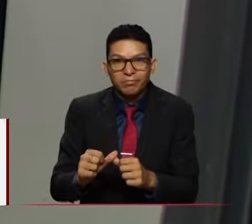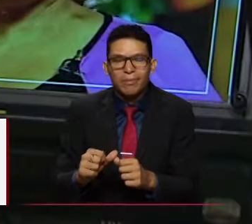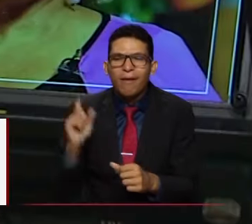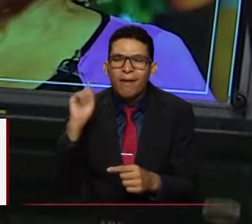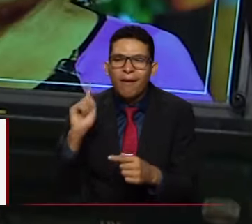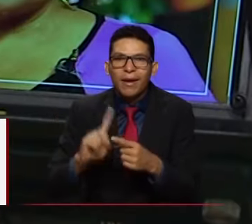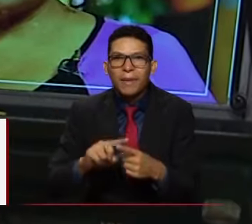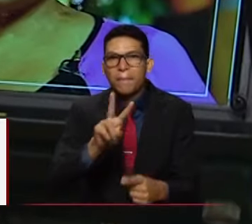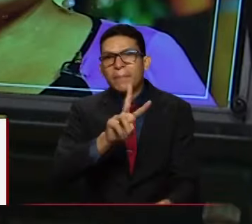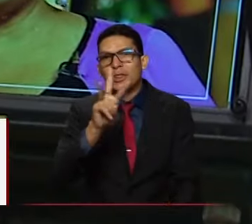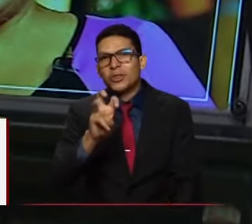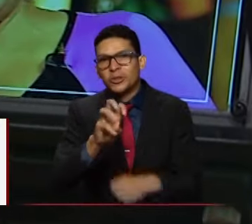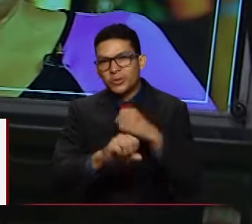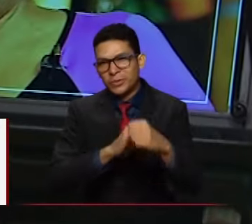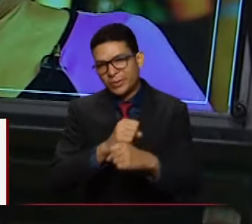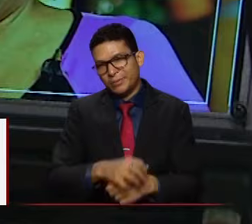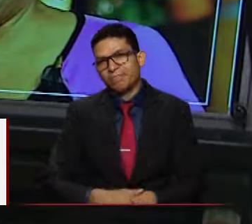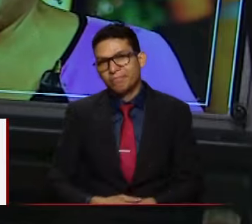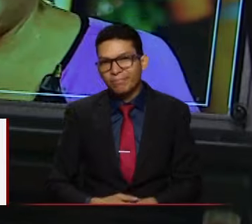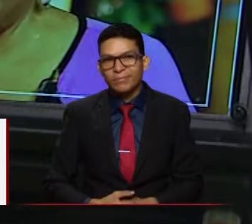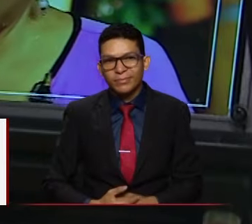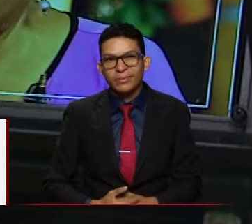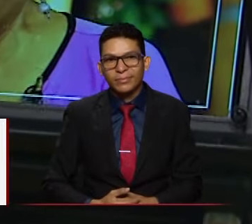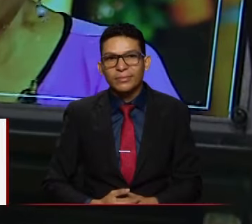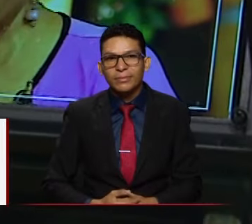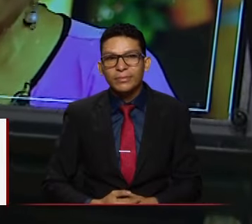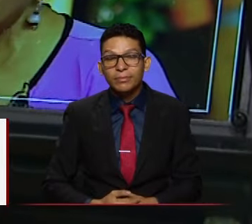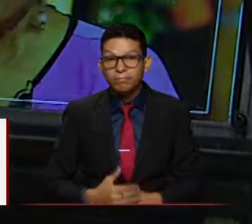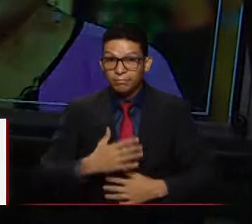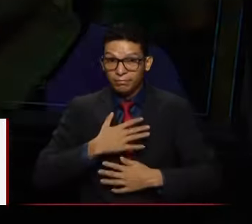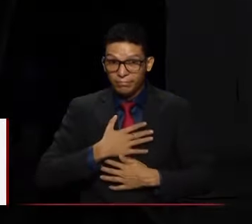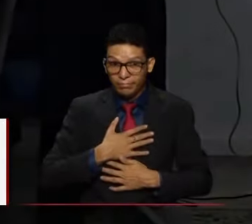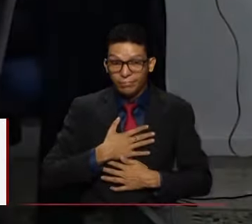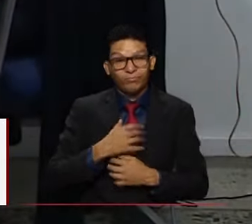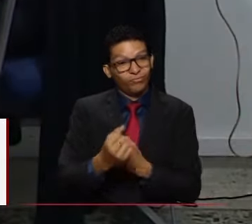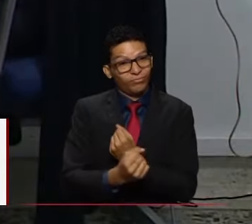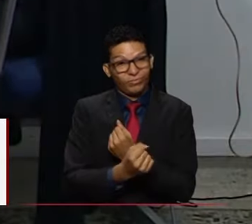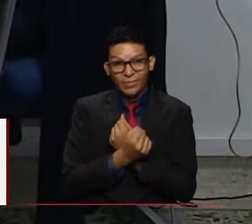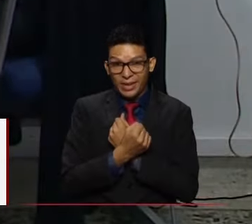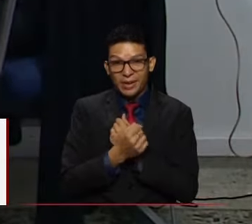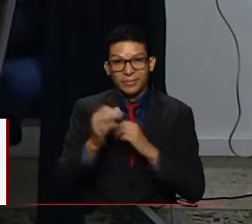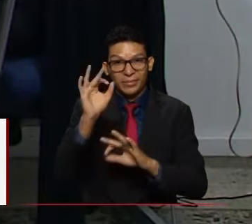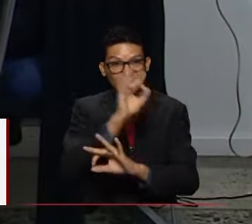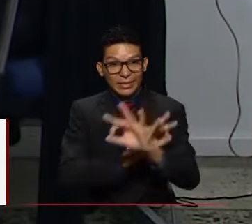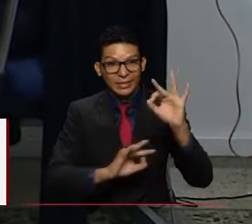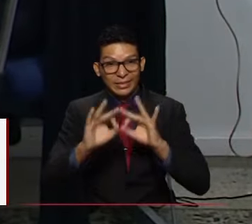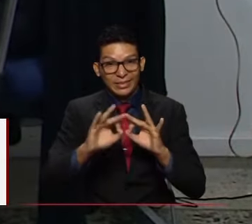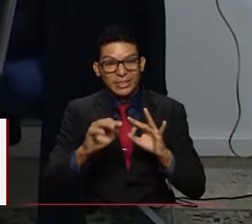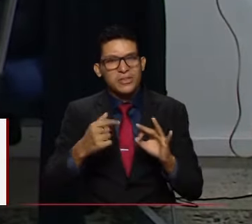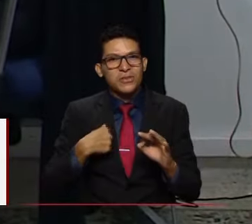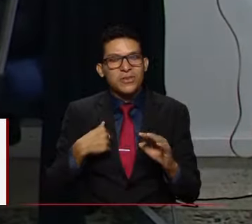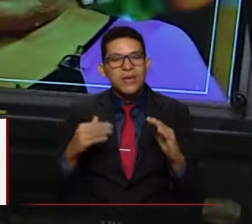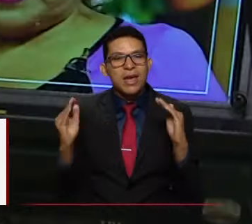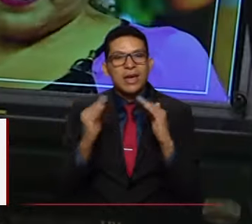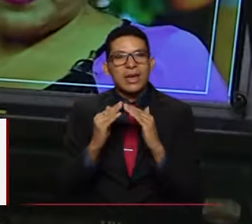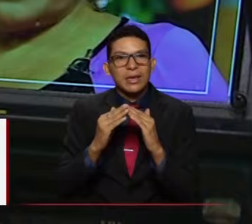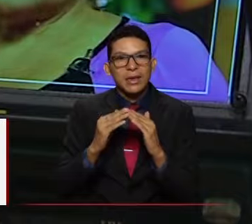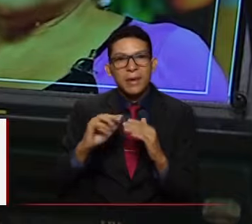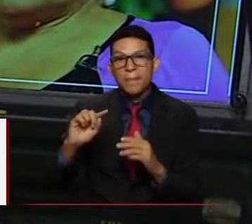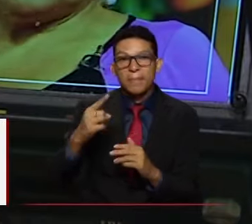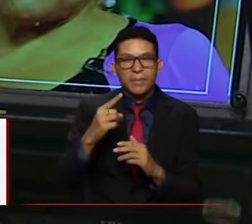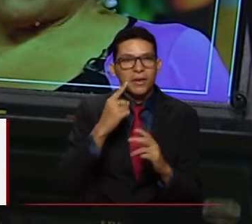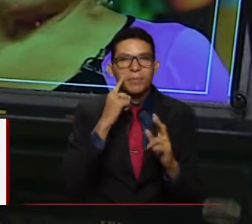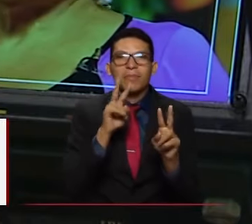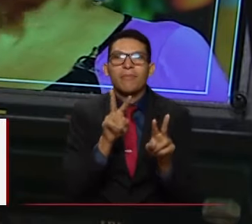ya llevo 28 años. Yo por lo menos amo Telepacífico. Yo llego a mi casa y lo primero, las